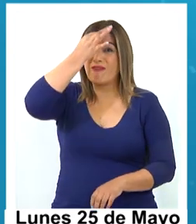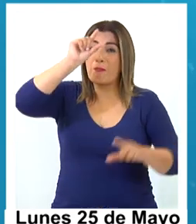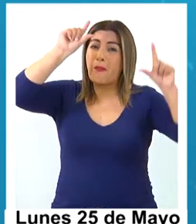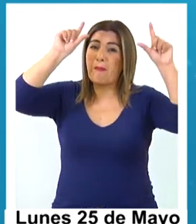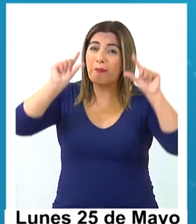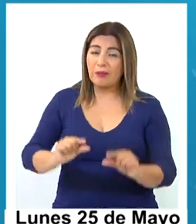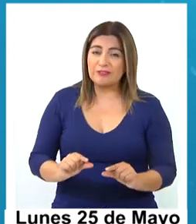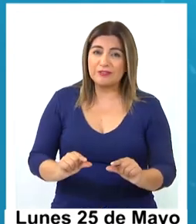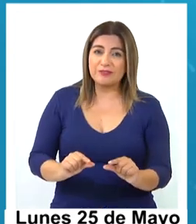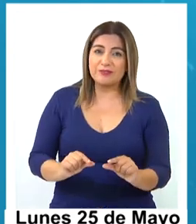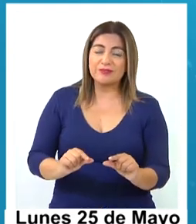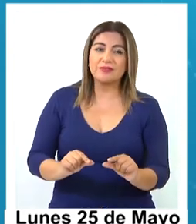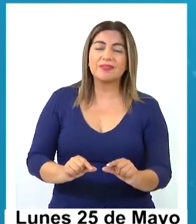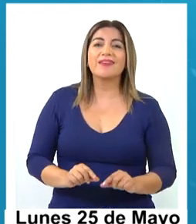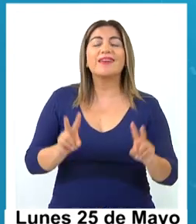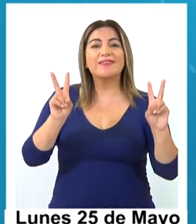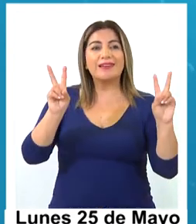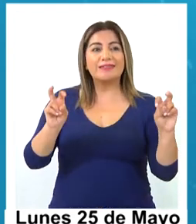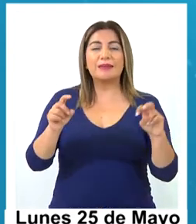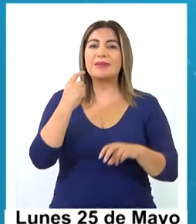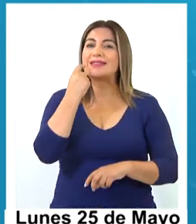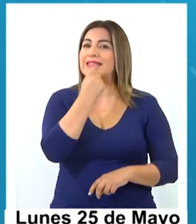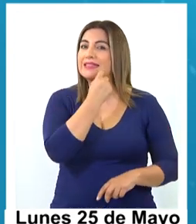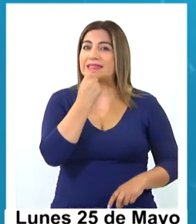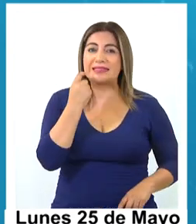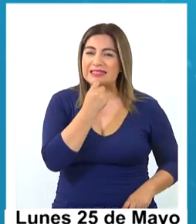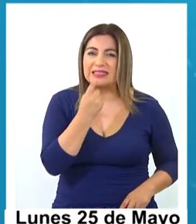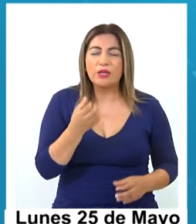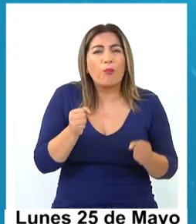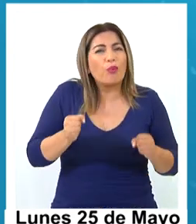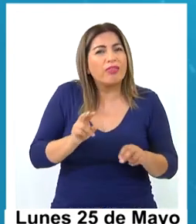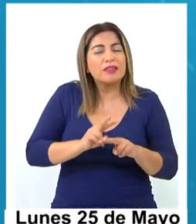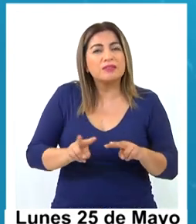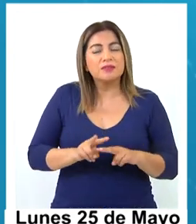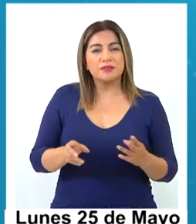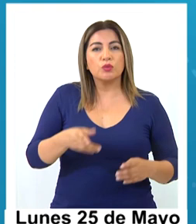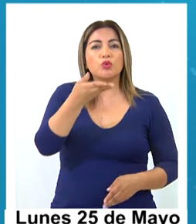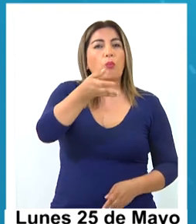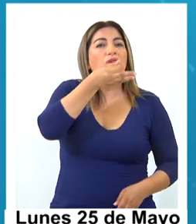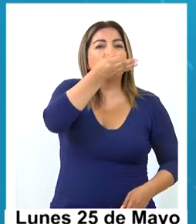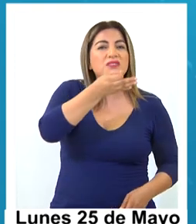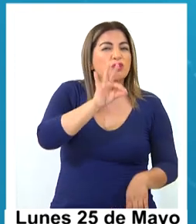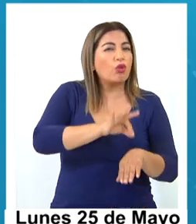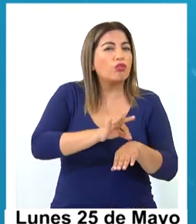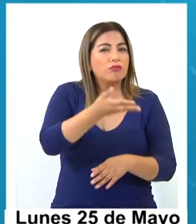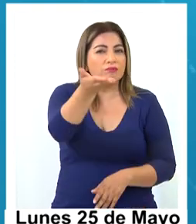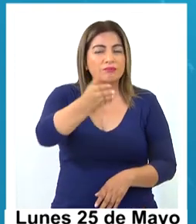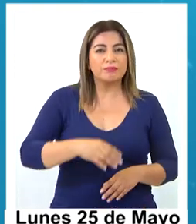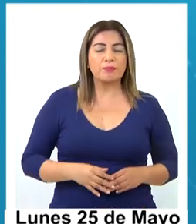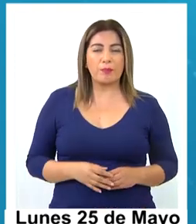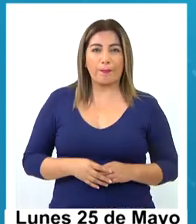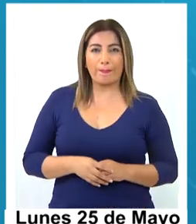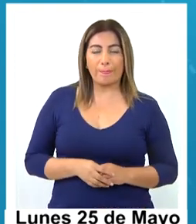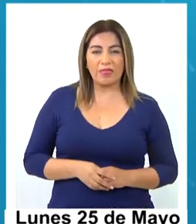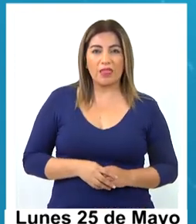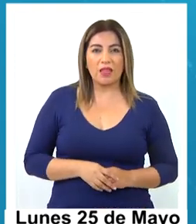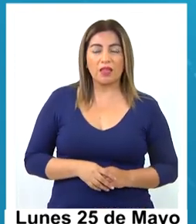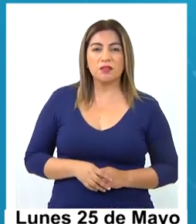lo que menos podamos en cuanto al tema de la dentadura que se puede hacer que puedes decir